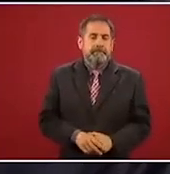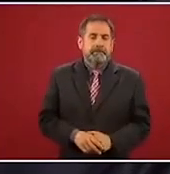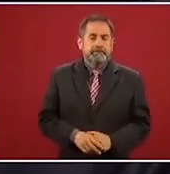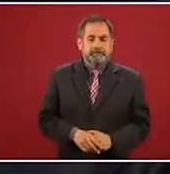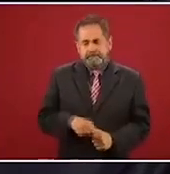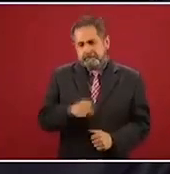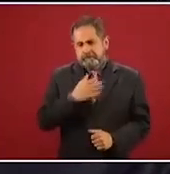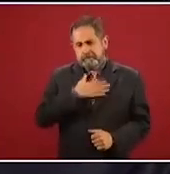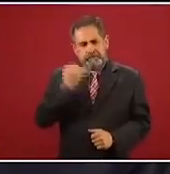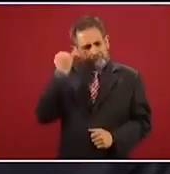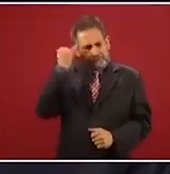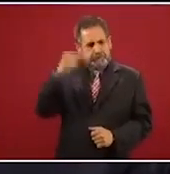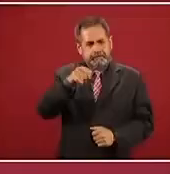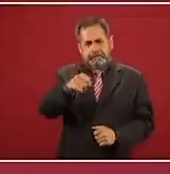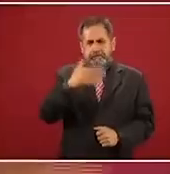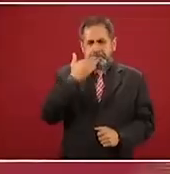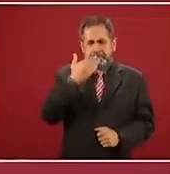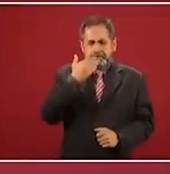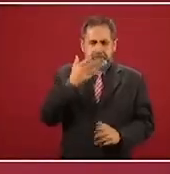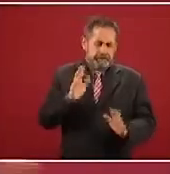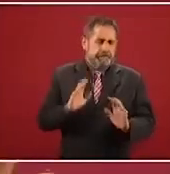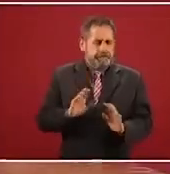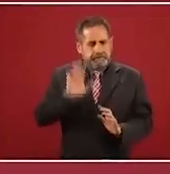suena bien, o sea,